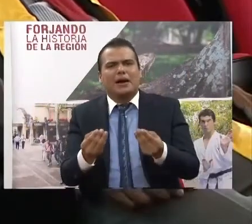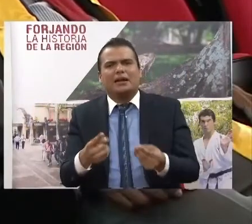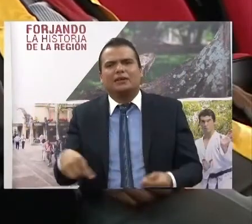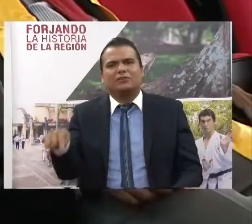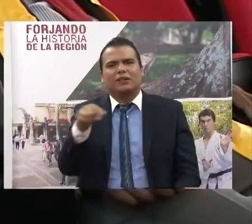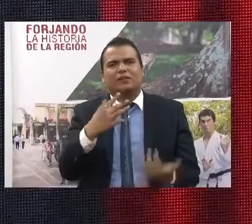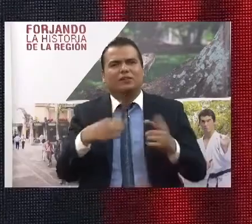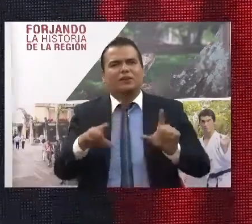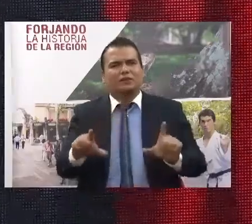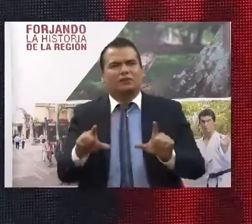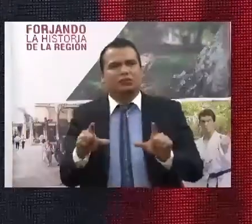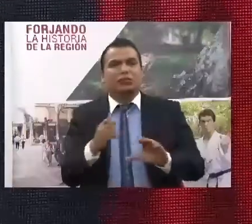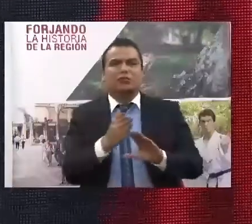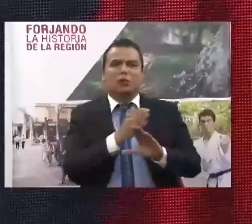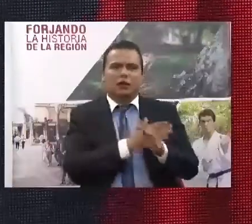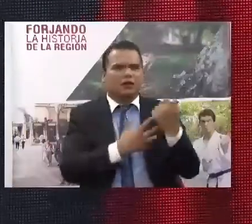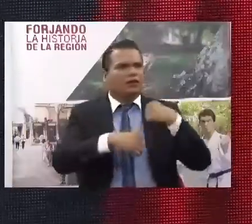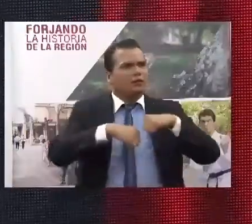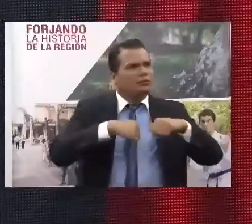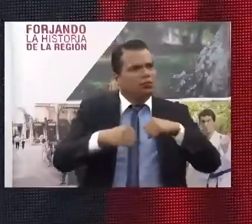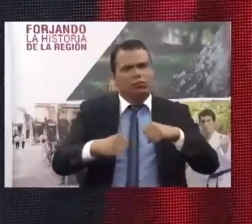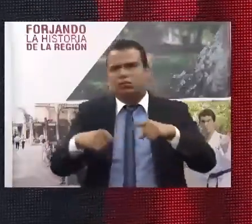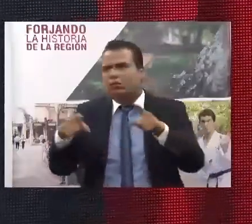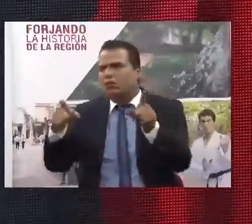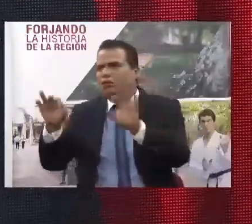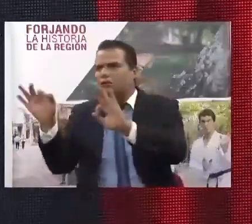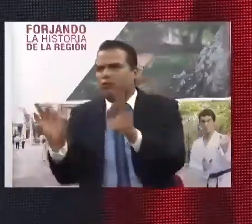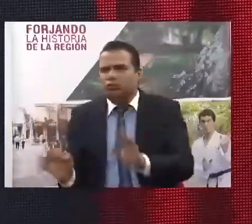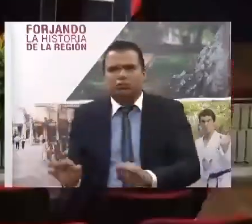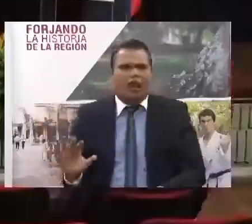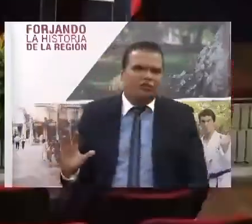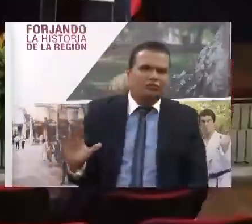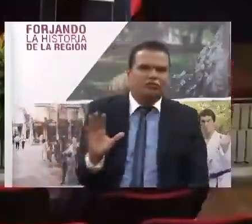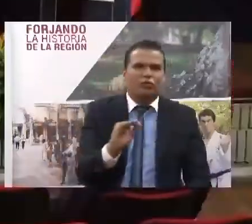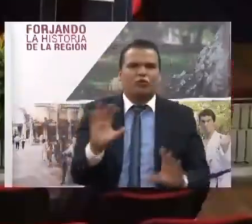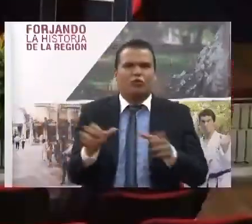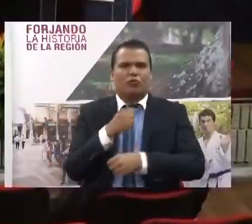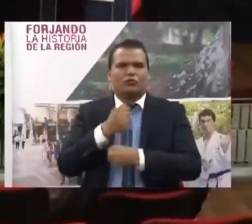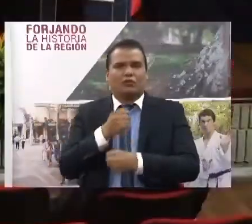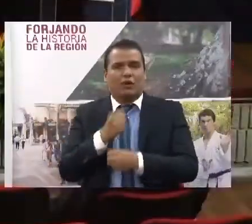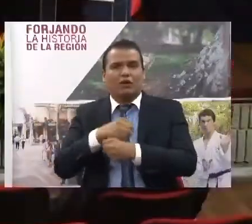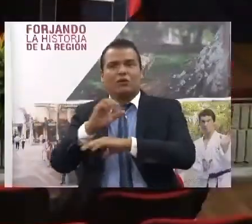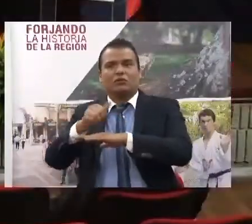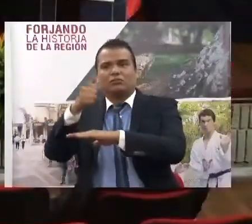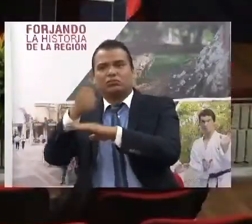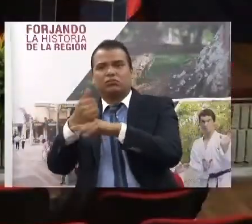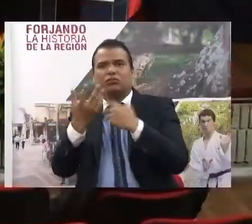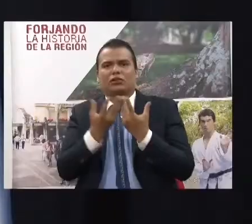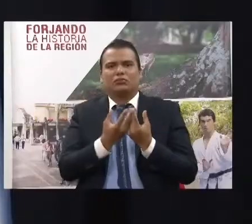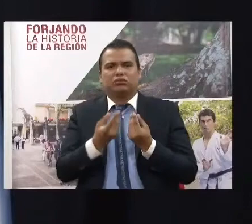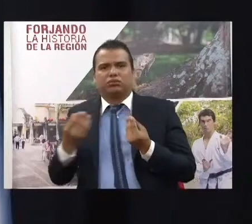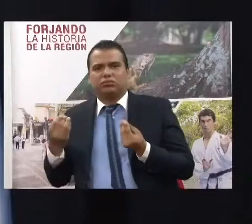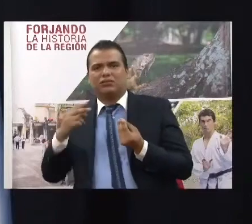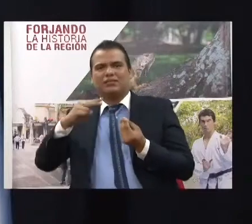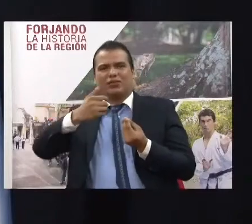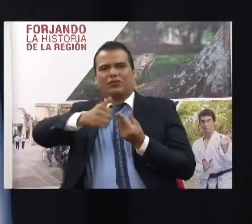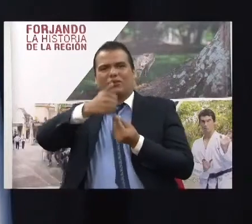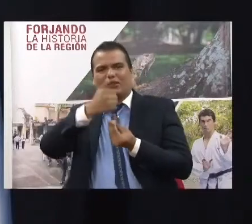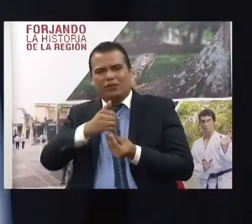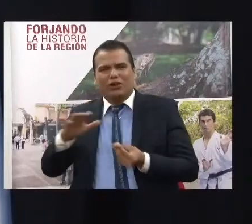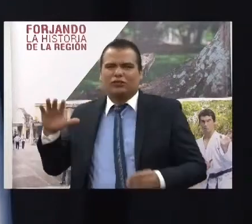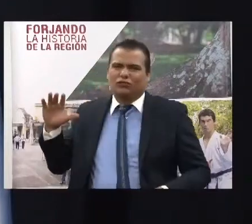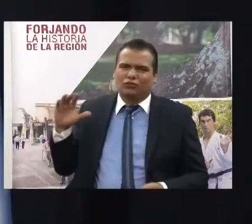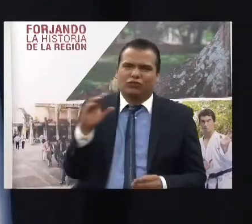término, con todo el trabajo dirigido por el señor rector y con las diferentes vicerrectorías, para que